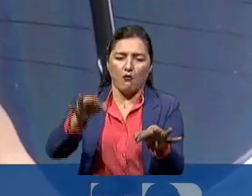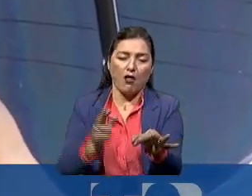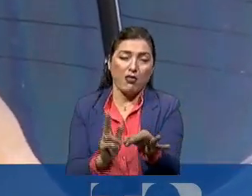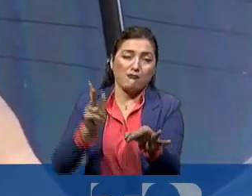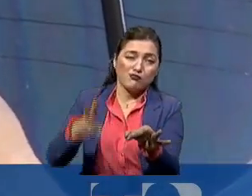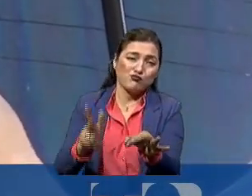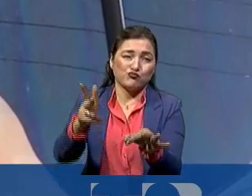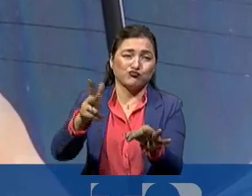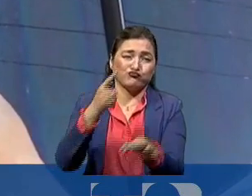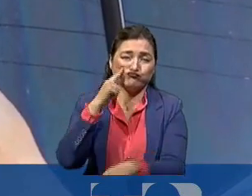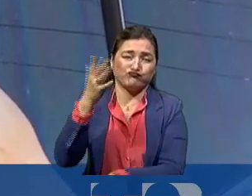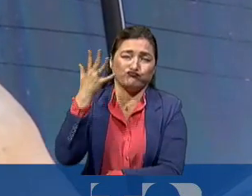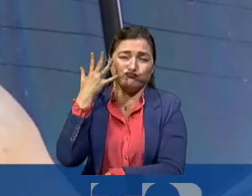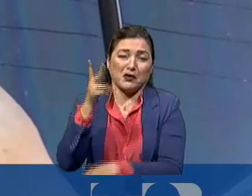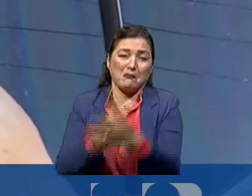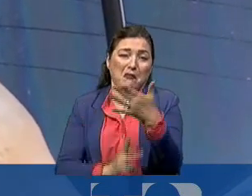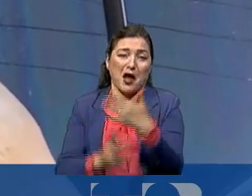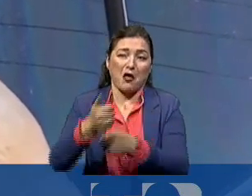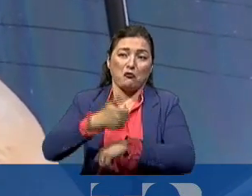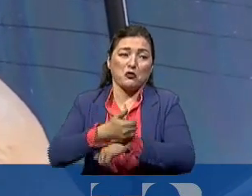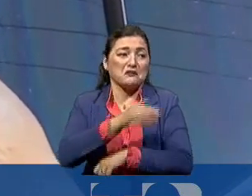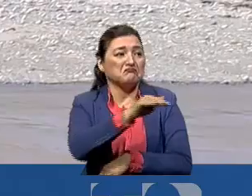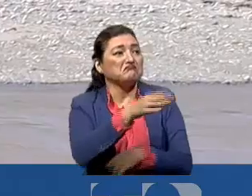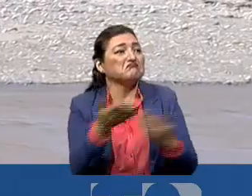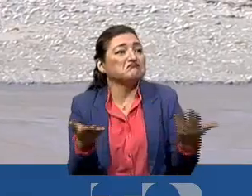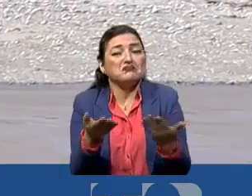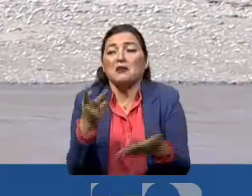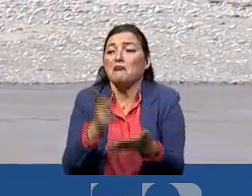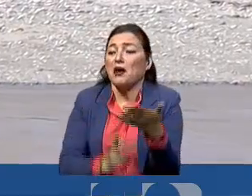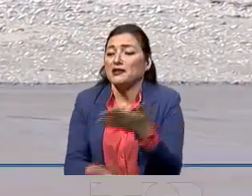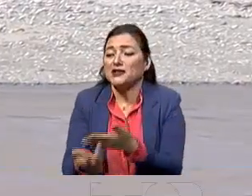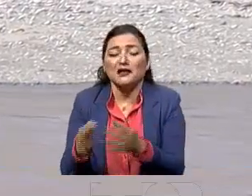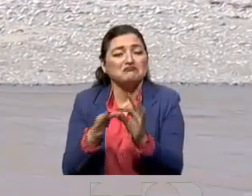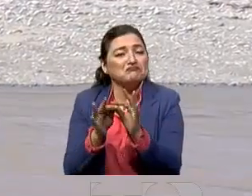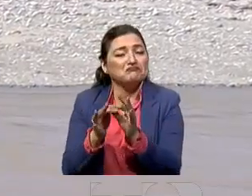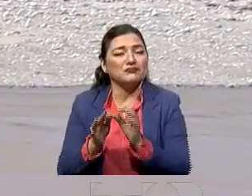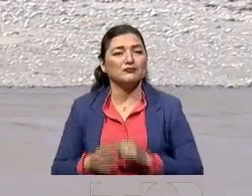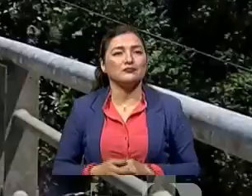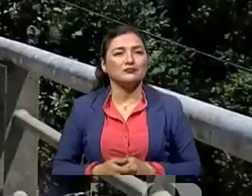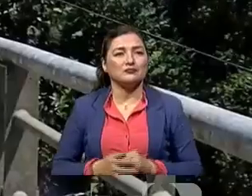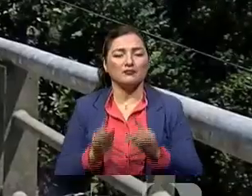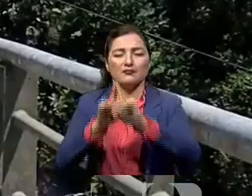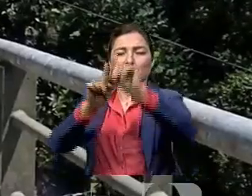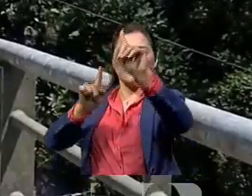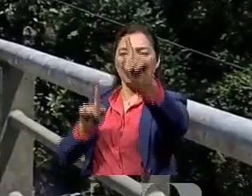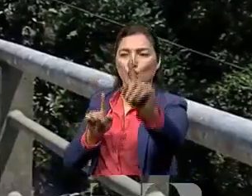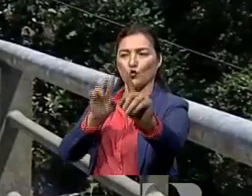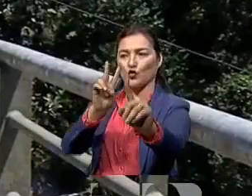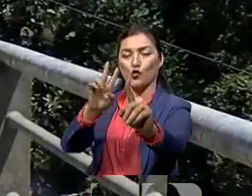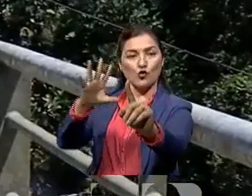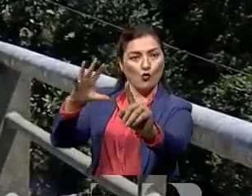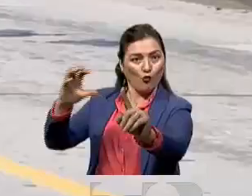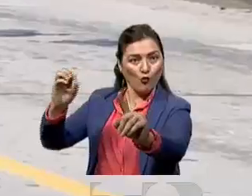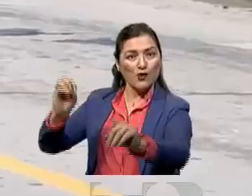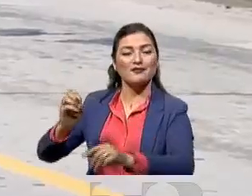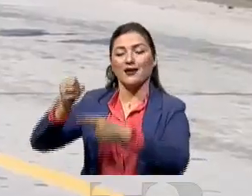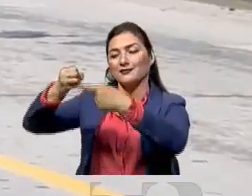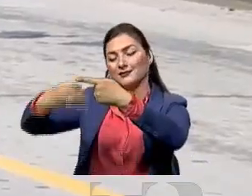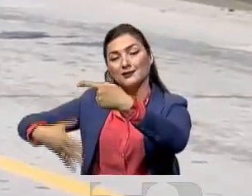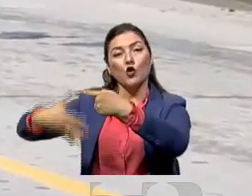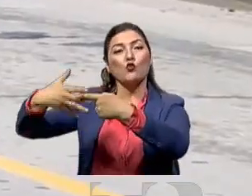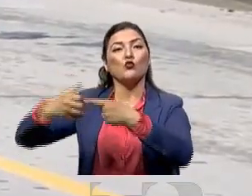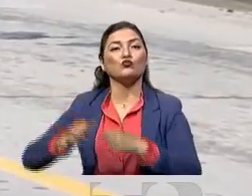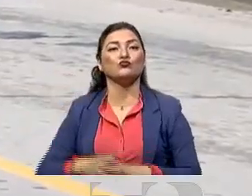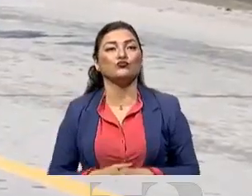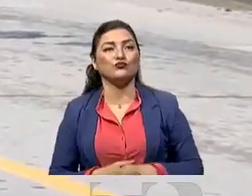ya tiempos no sé qué pasará que no hay las autoridades que arreglen el puente tiene una longitud de 250 metros sus características son